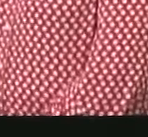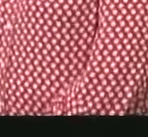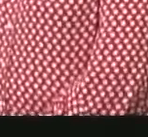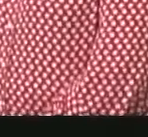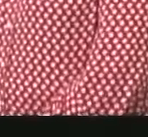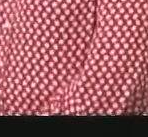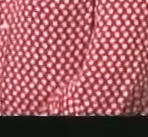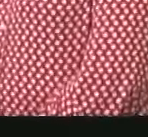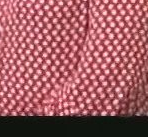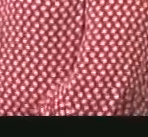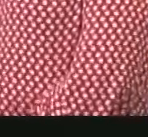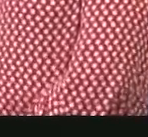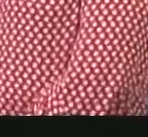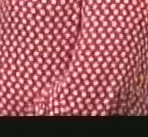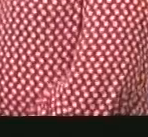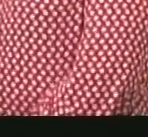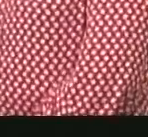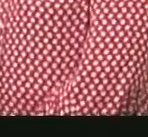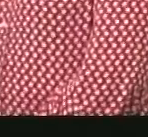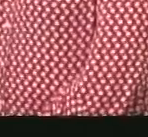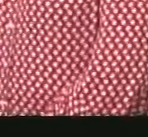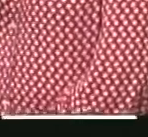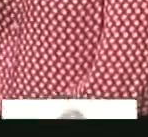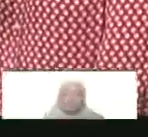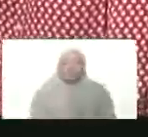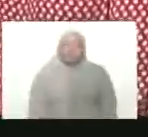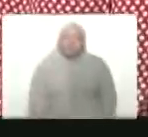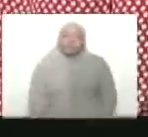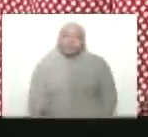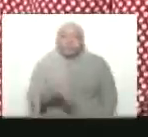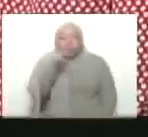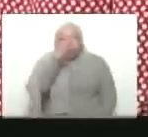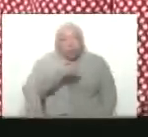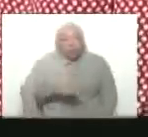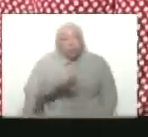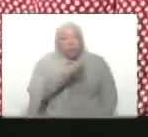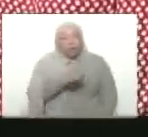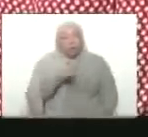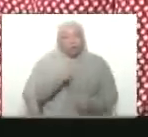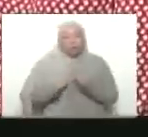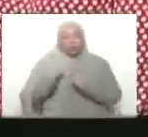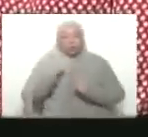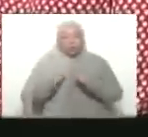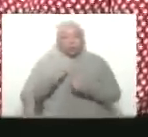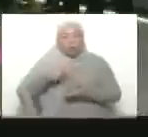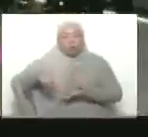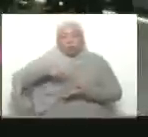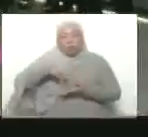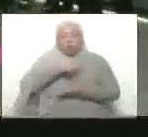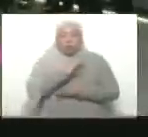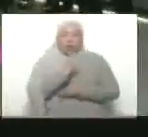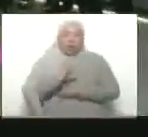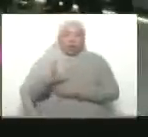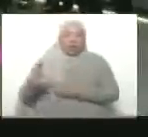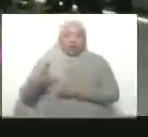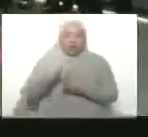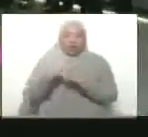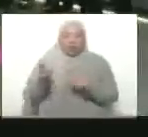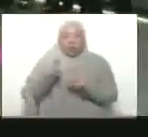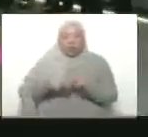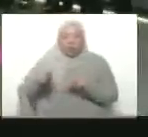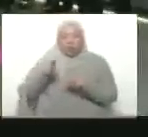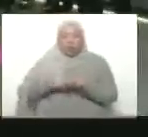pueblos hay gente dispuesta a sumarse a enseñarle tanto a tocar como a bailar nuestro ritmos caribeños a los